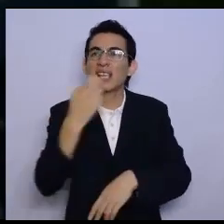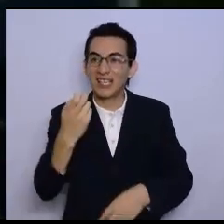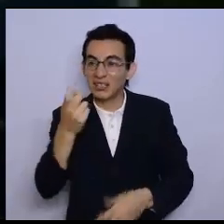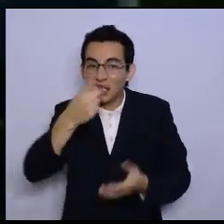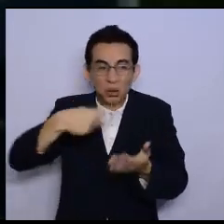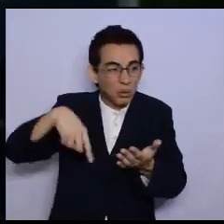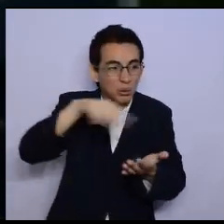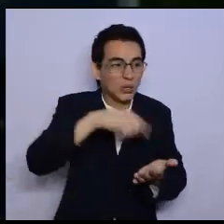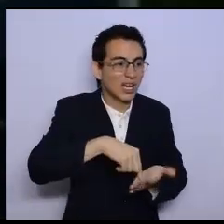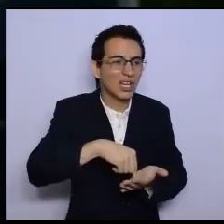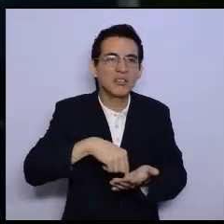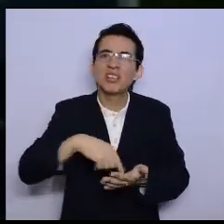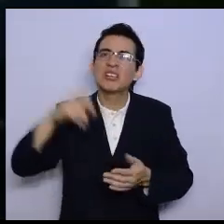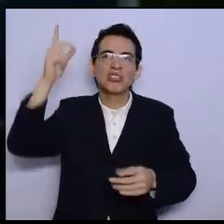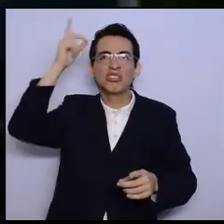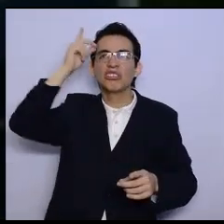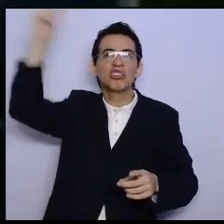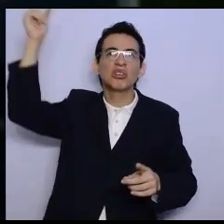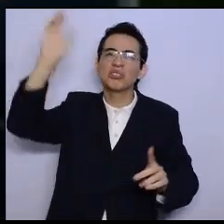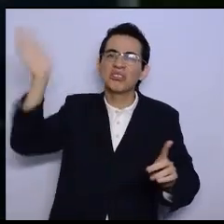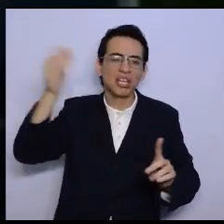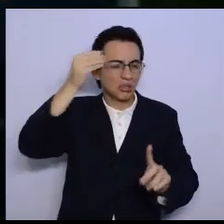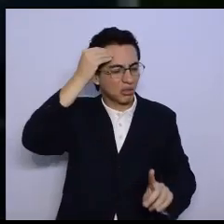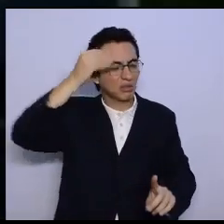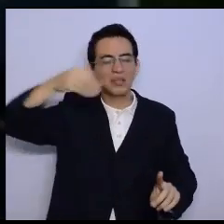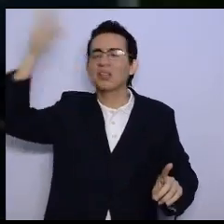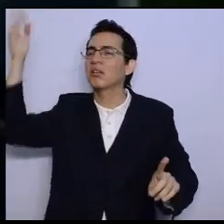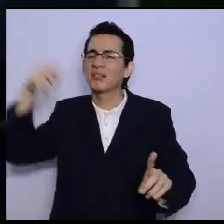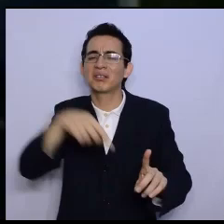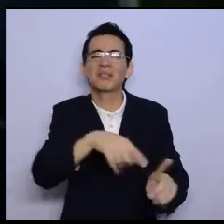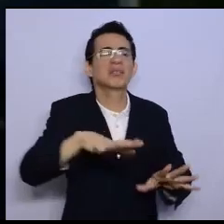se entiende la tragedia por la que están pasando, ¿no?